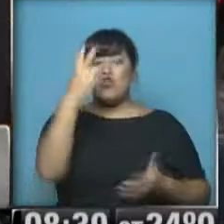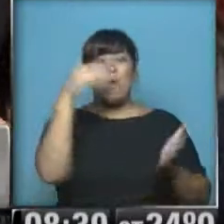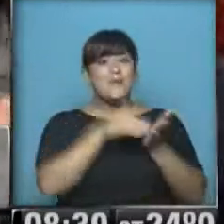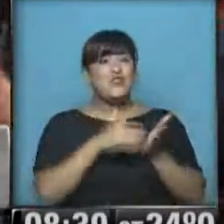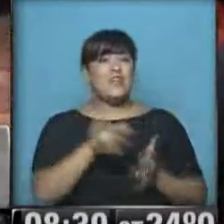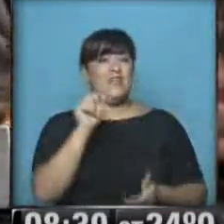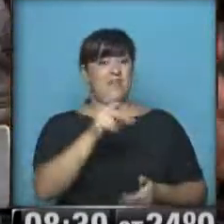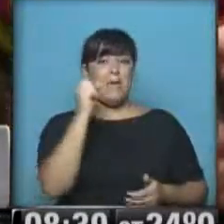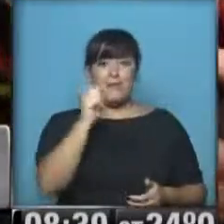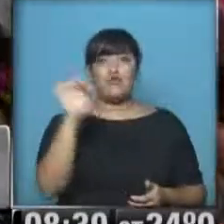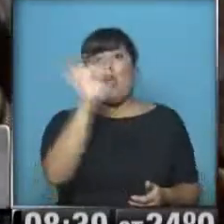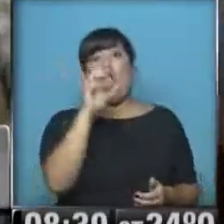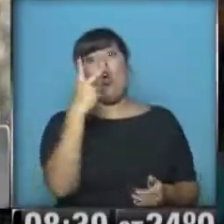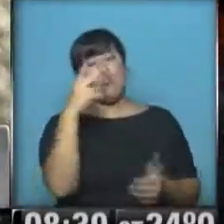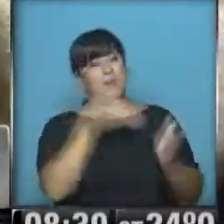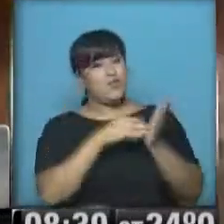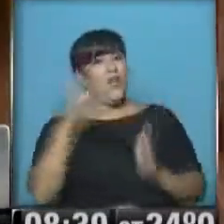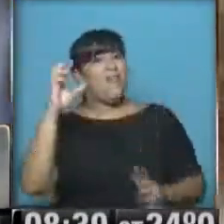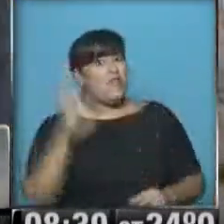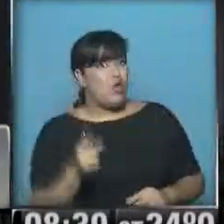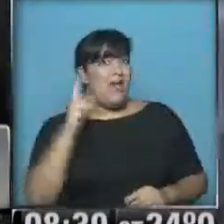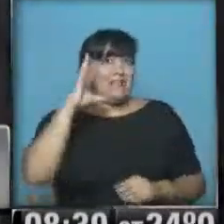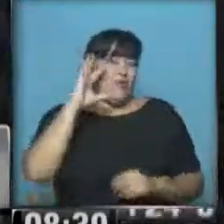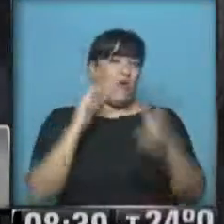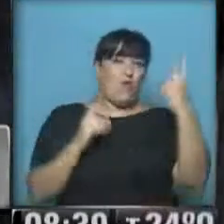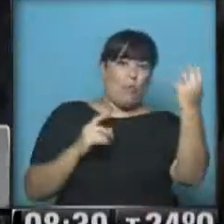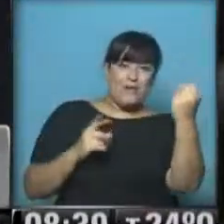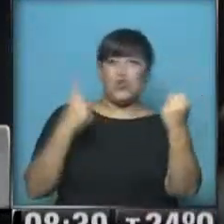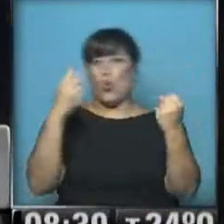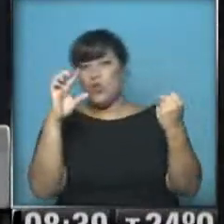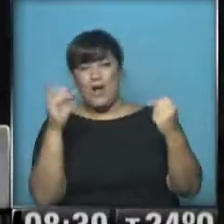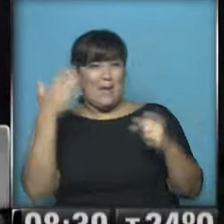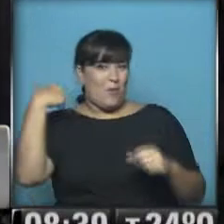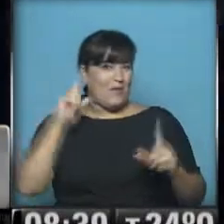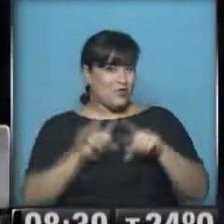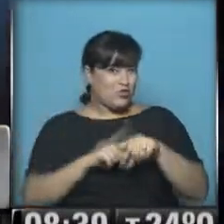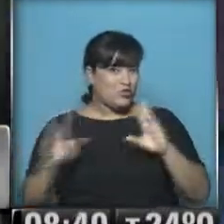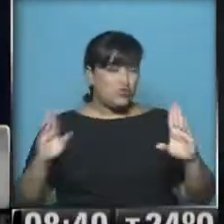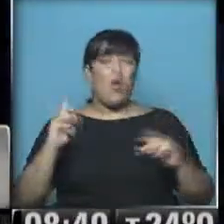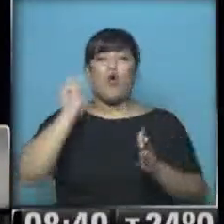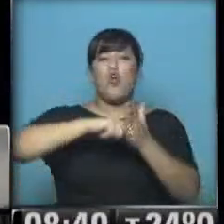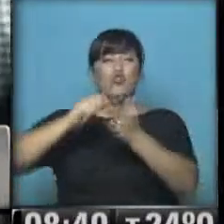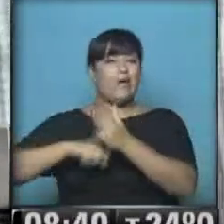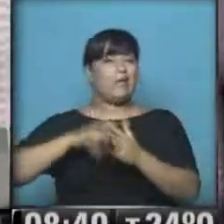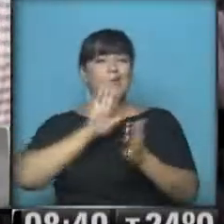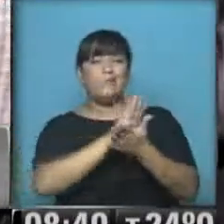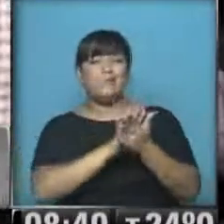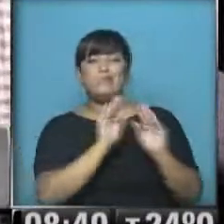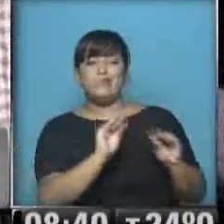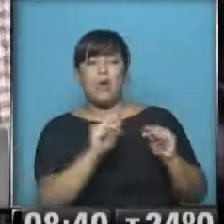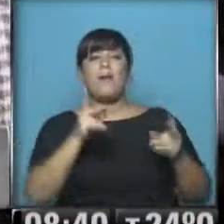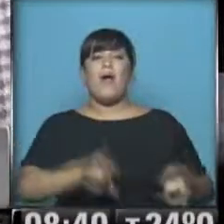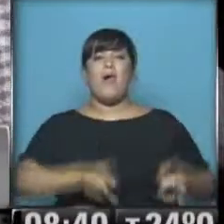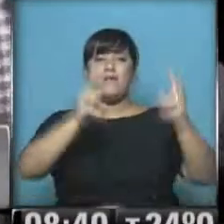de pesos o 2 millones de dólares recordemos que había convertibilidad en esa época mediante contrataciones irregulares para refaccionar el edificio